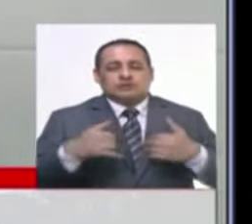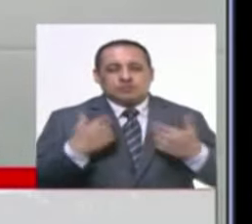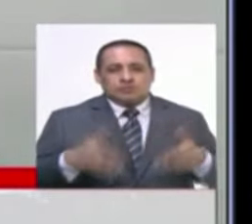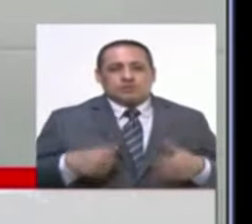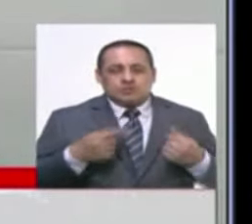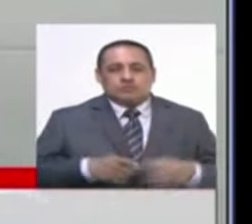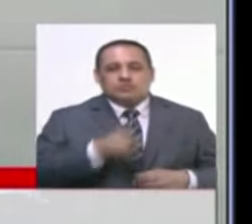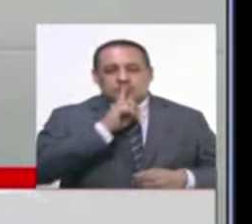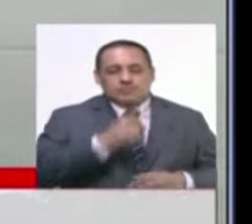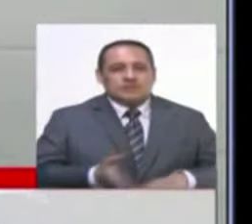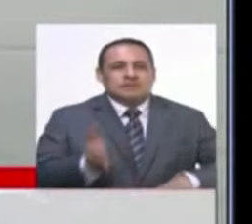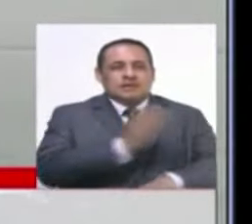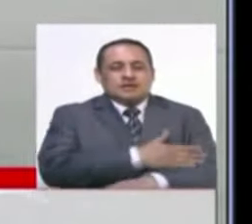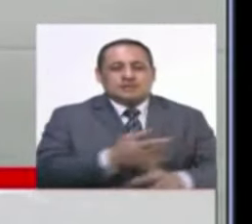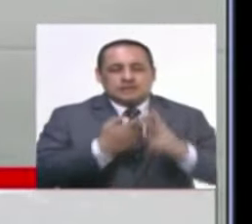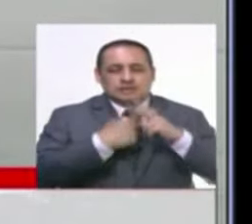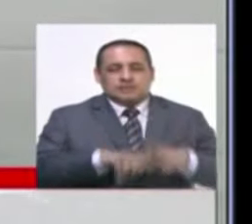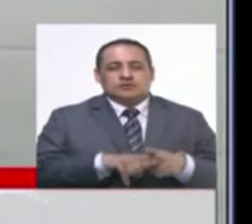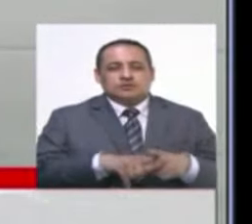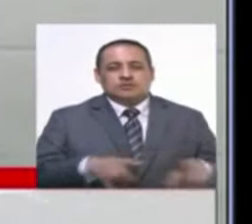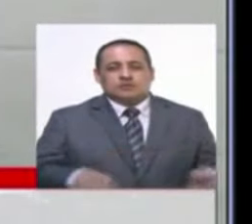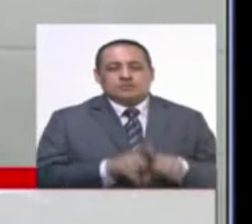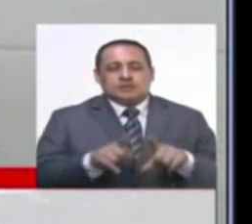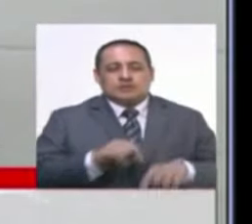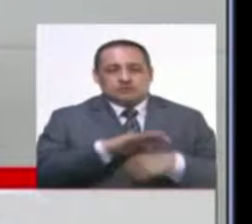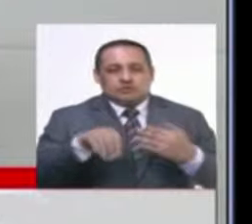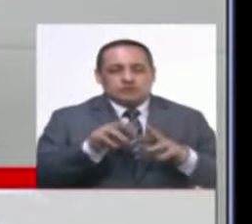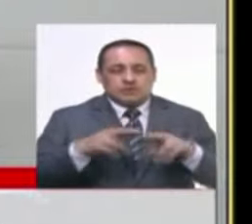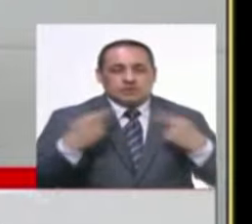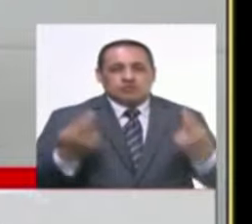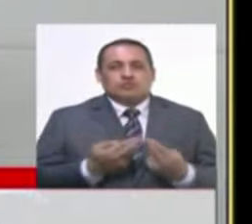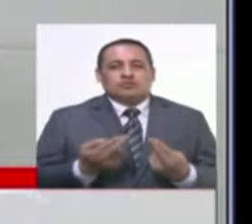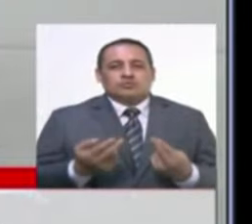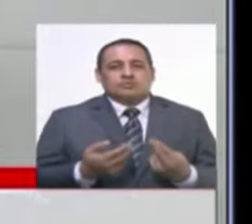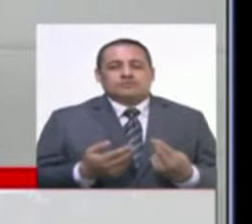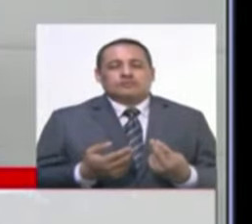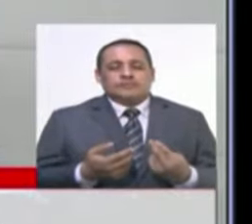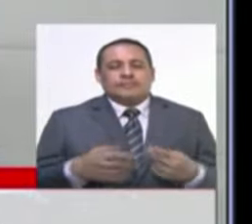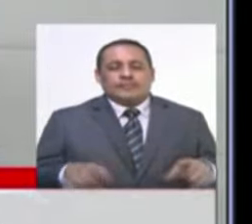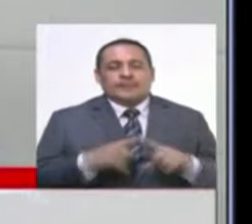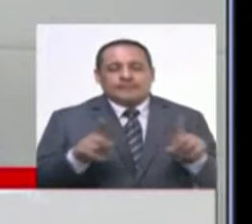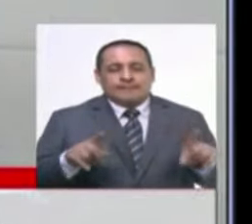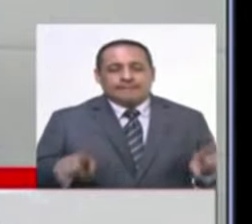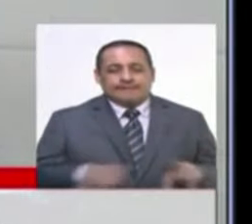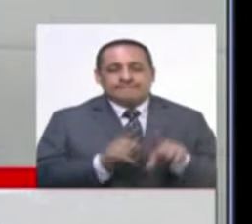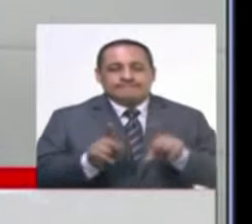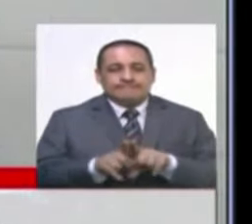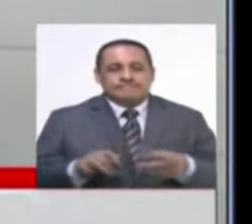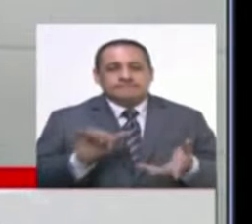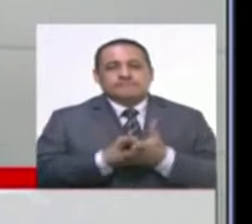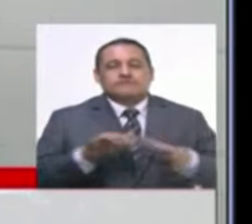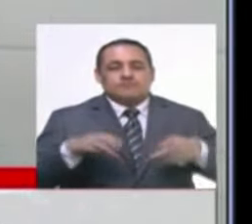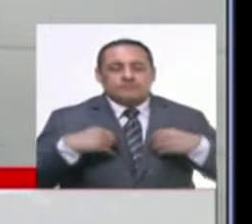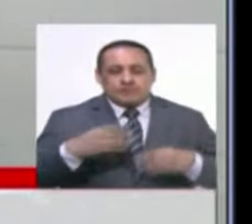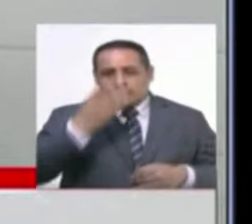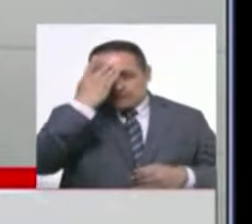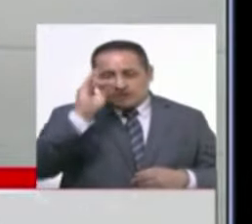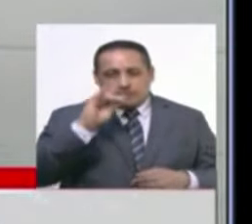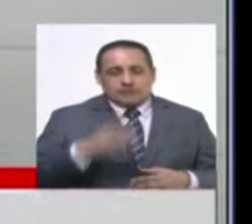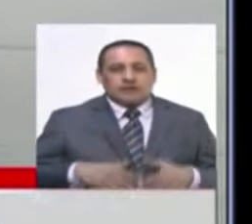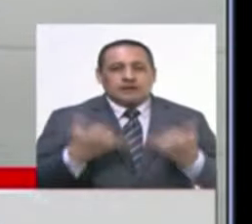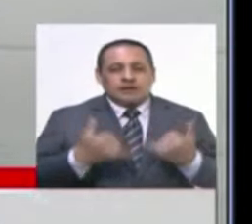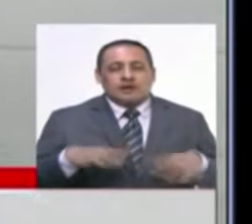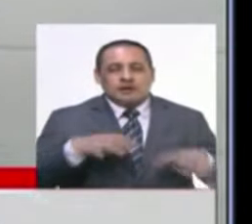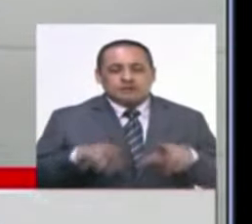guardado silencio desde el inicio que inició esta sesión. Sin embargo, he tomado la decisión